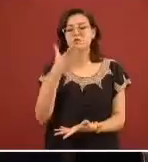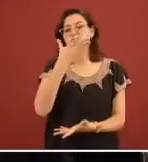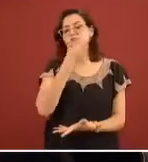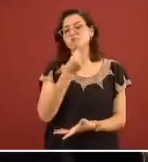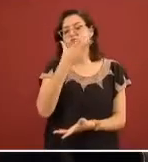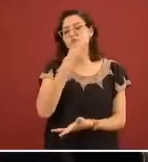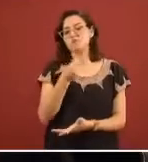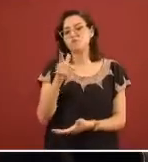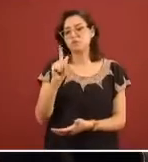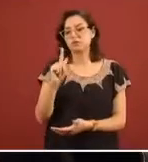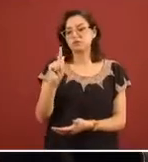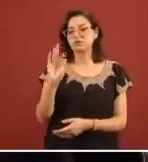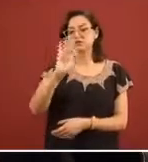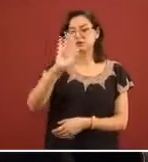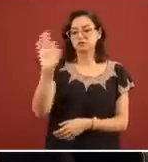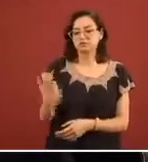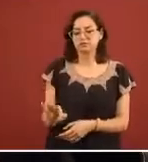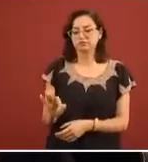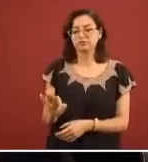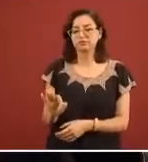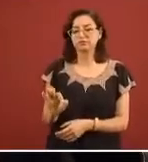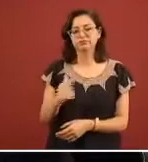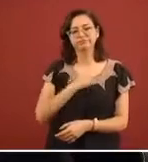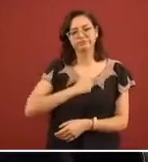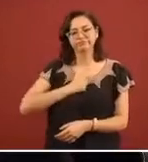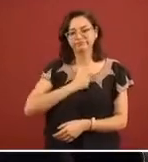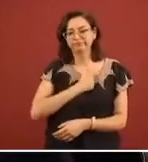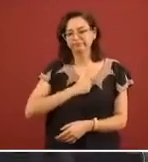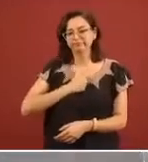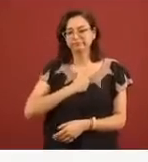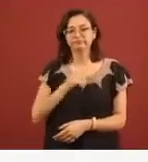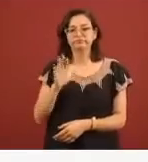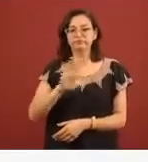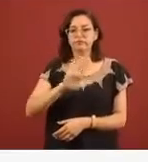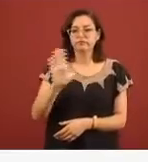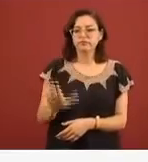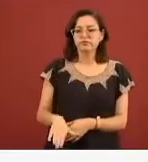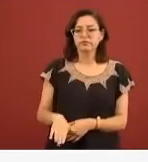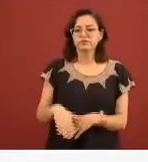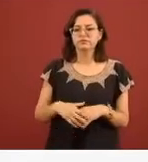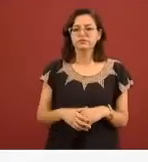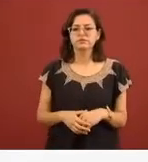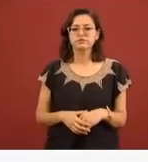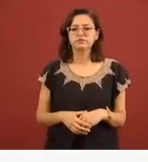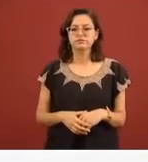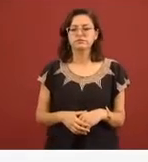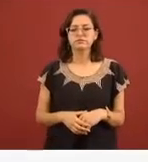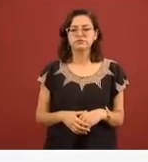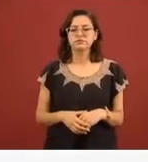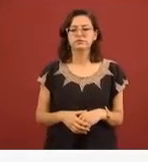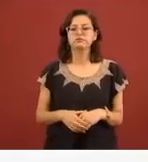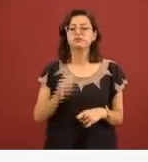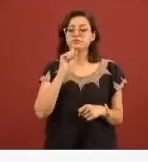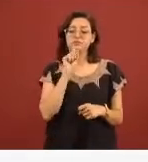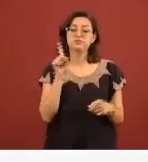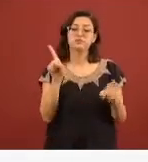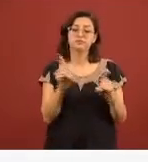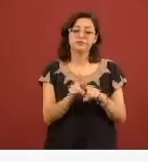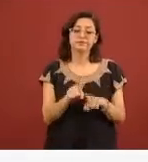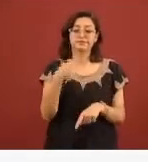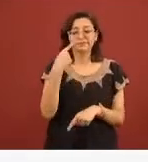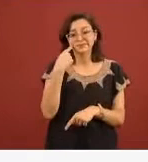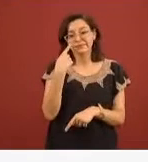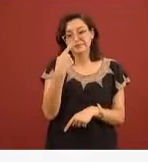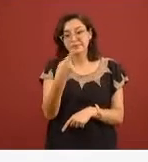de hombres, 70% lamentablemente han fallecido y tenemos también la